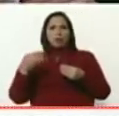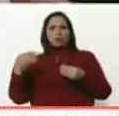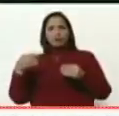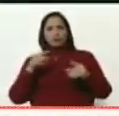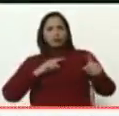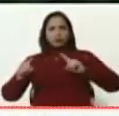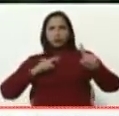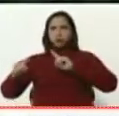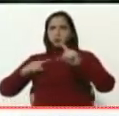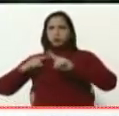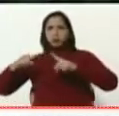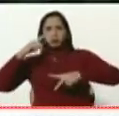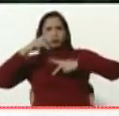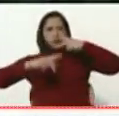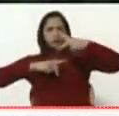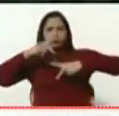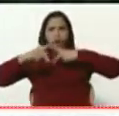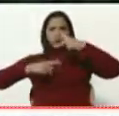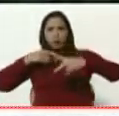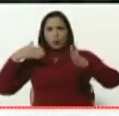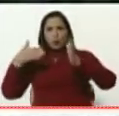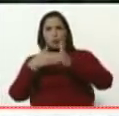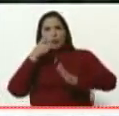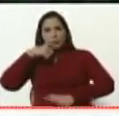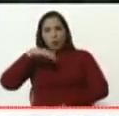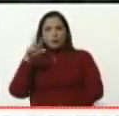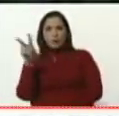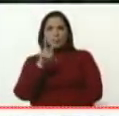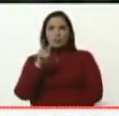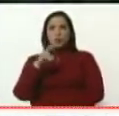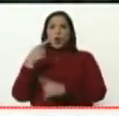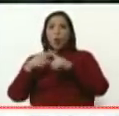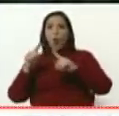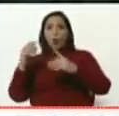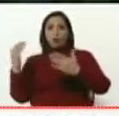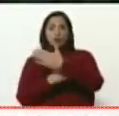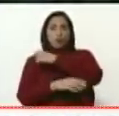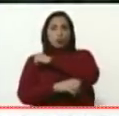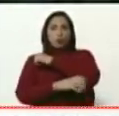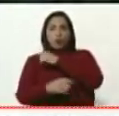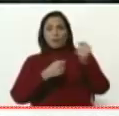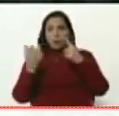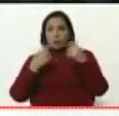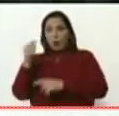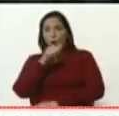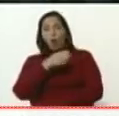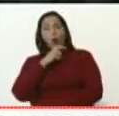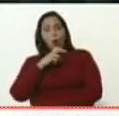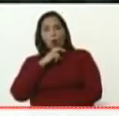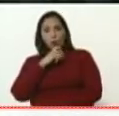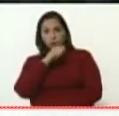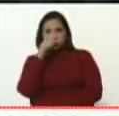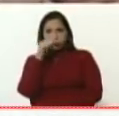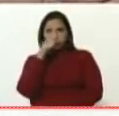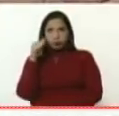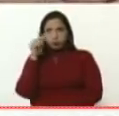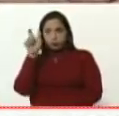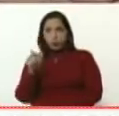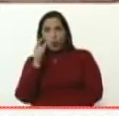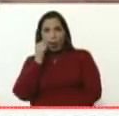del pueblo de Venezuela. Y de otro ladrón, delincuente, traficante de oro y narcotraficante,